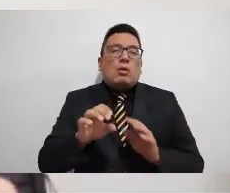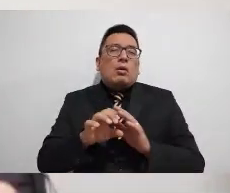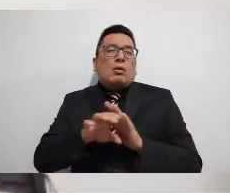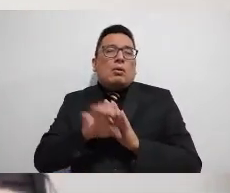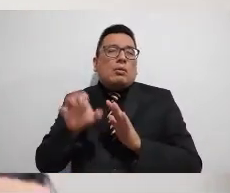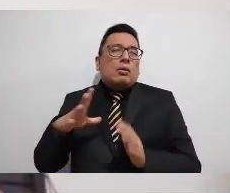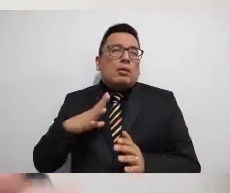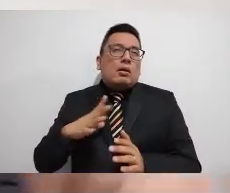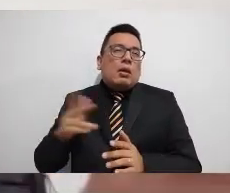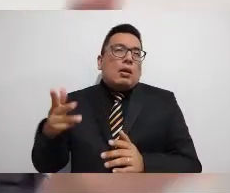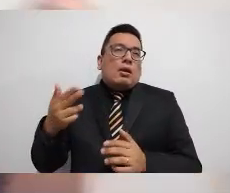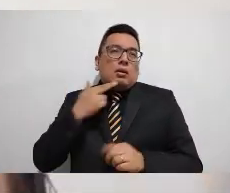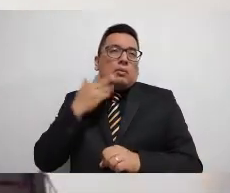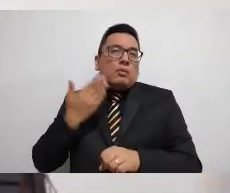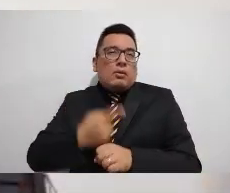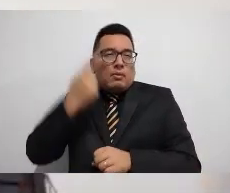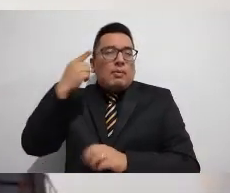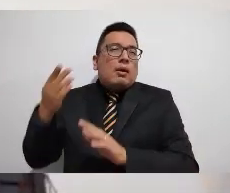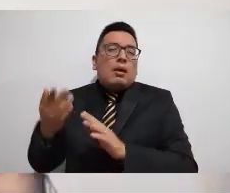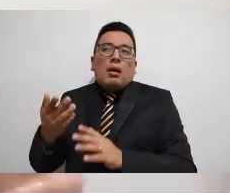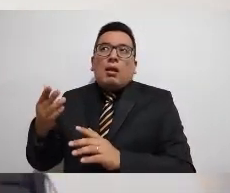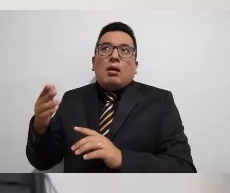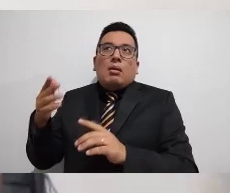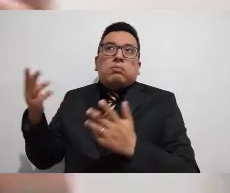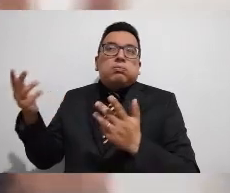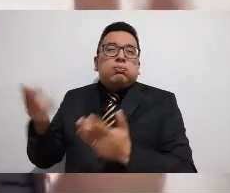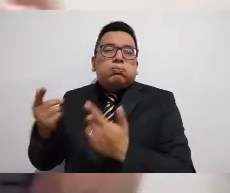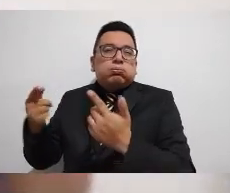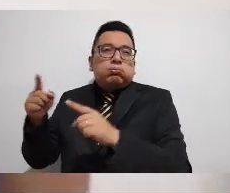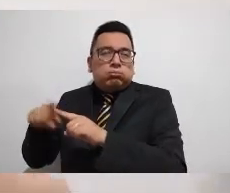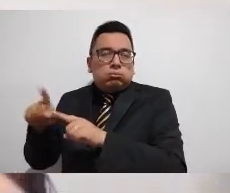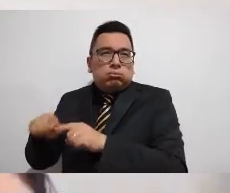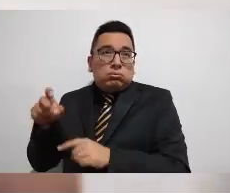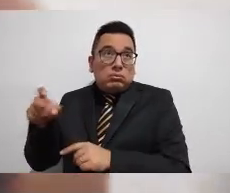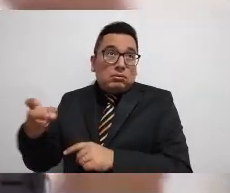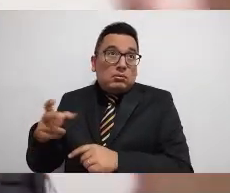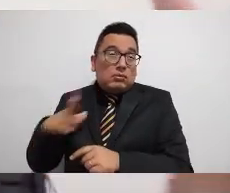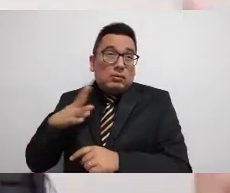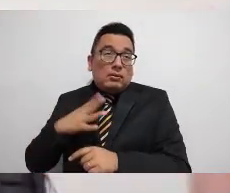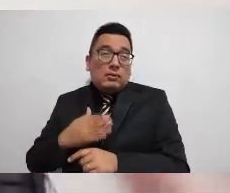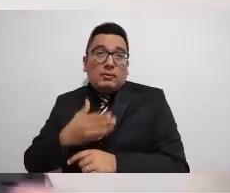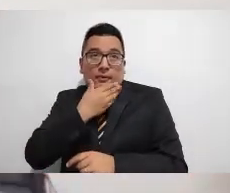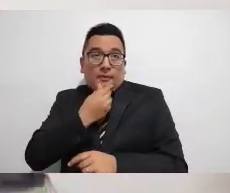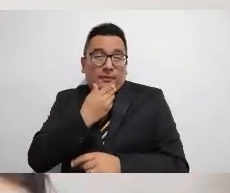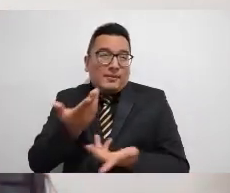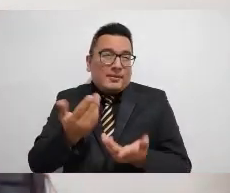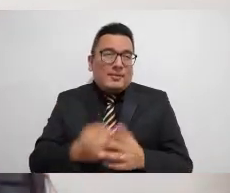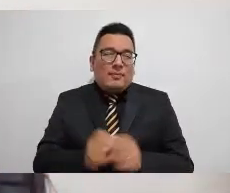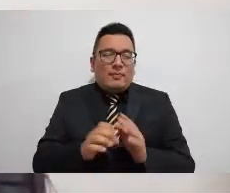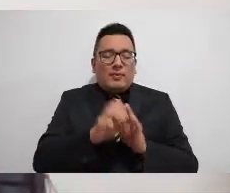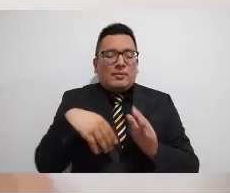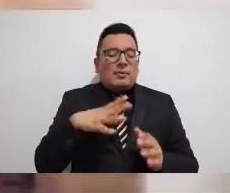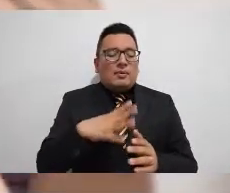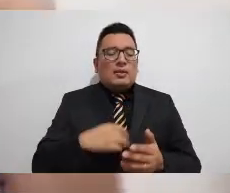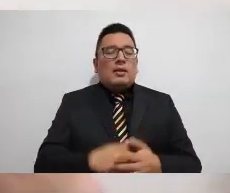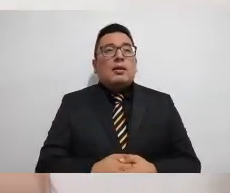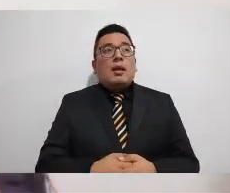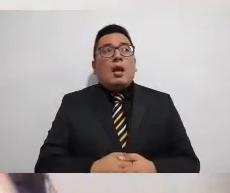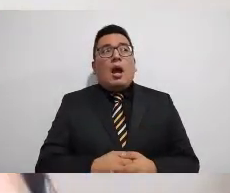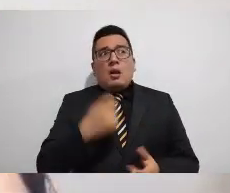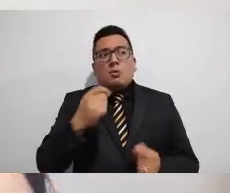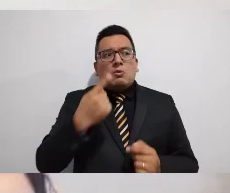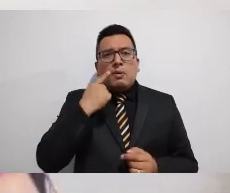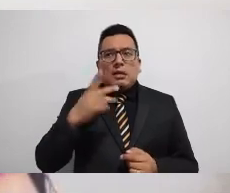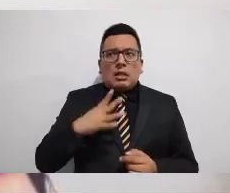los varones, ¿no? Entonces, donde había mujeres en regiduría de obras, en la regiduría de hacienda o en la presidencia, pasaba,